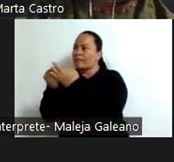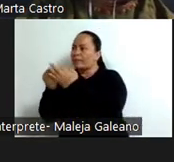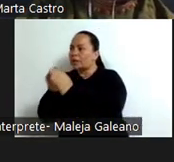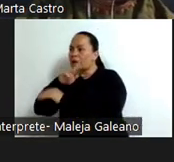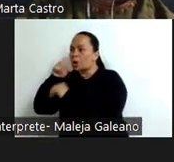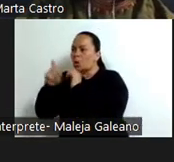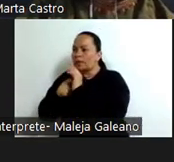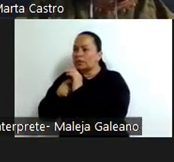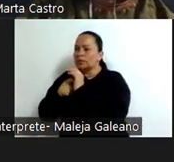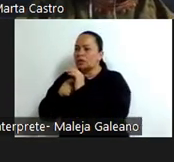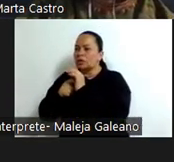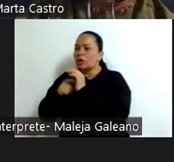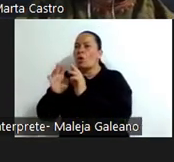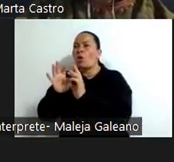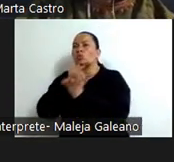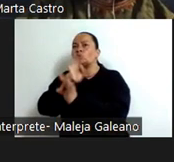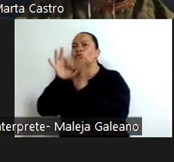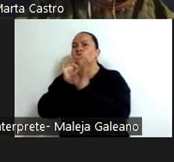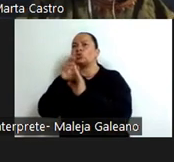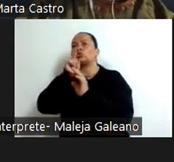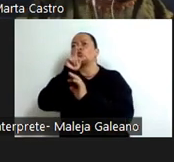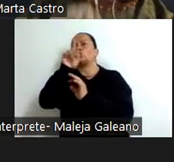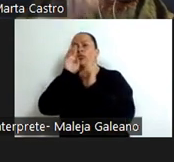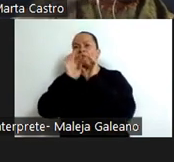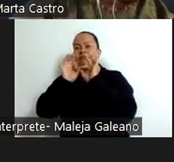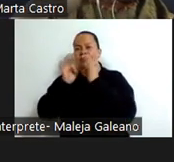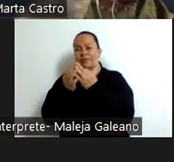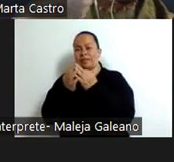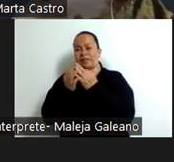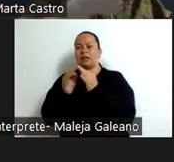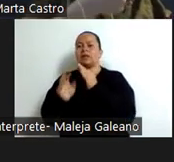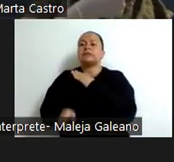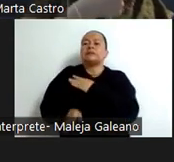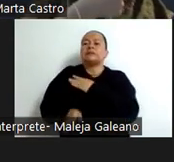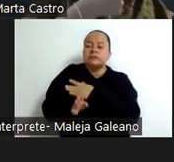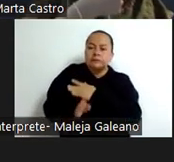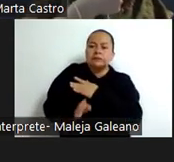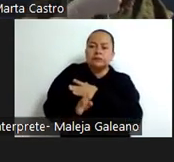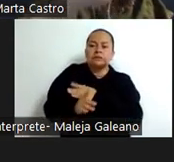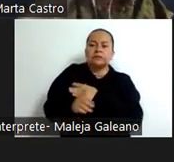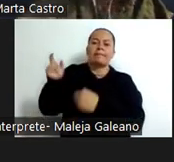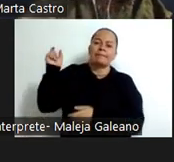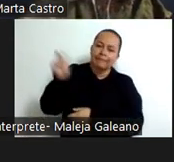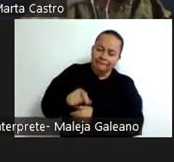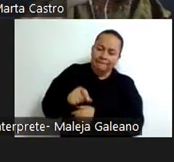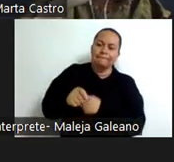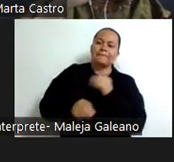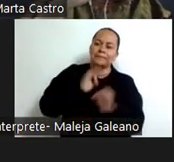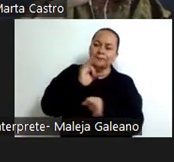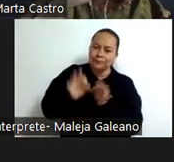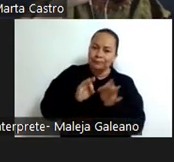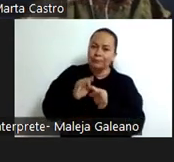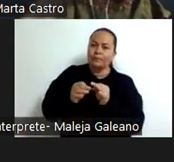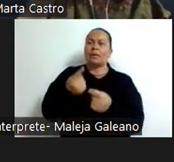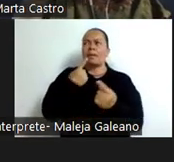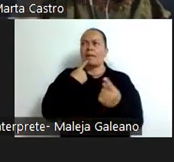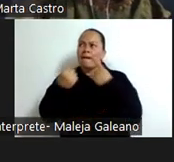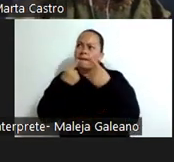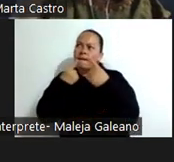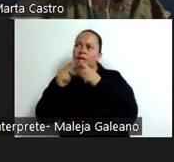cumplir con el deber de cuidado de sus familiares Entonces lo sigue poniendo como un deber de cuidado y sigue hablando en